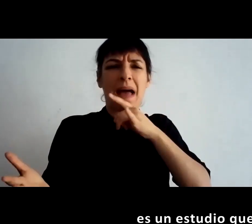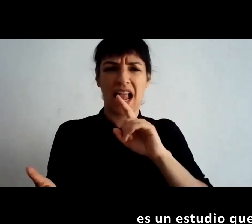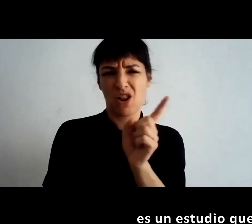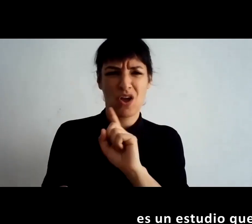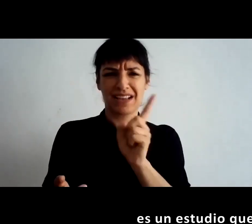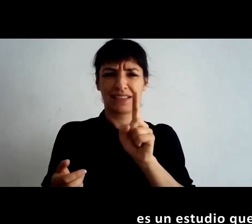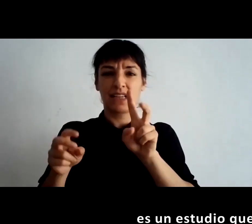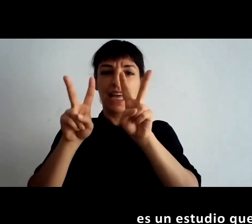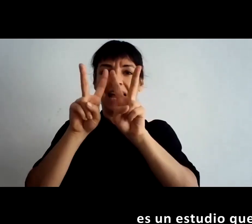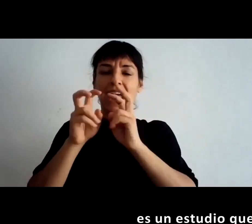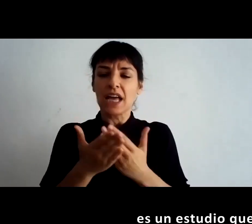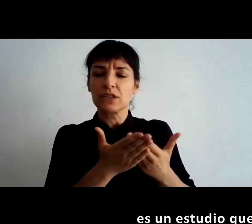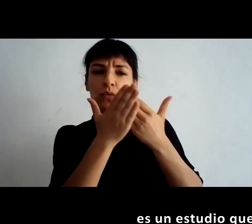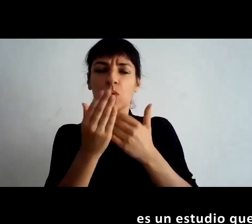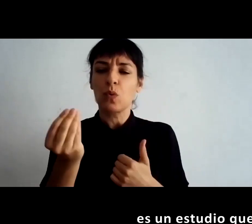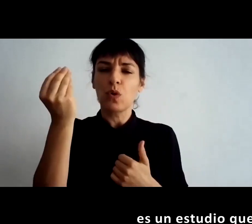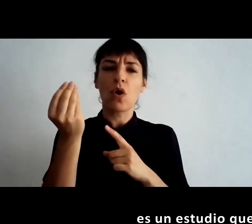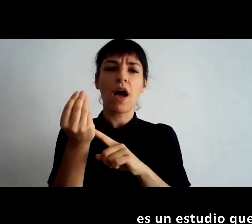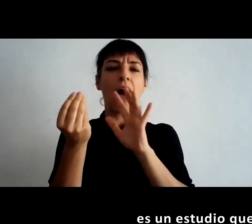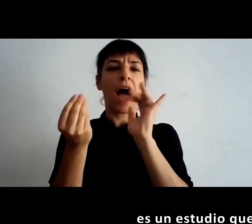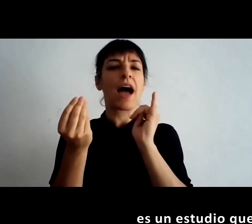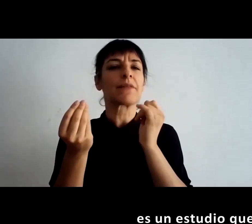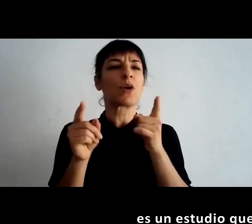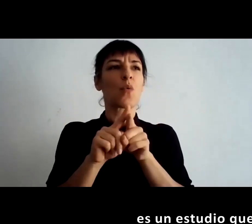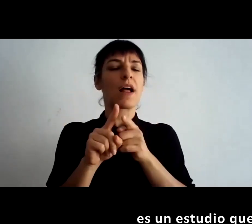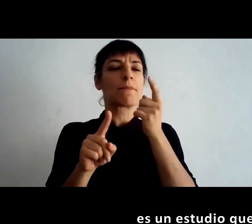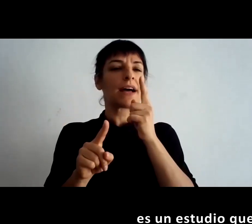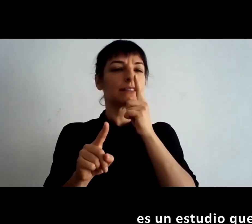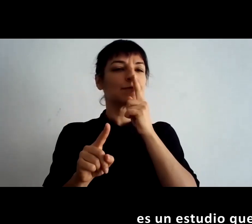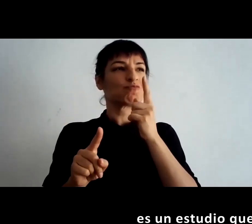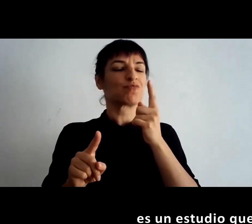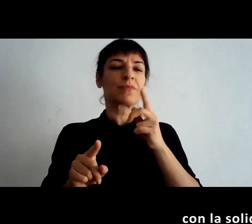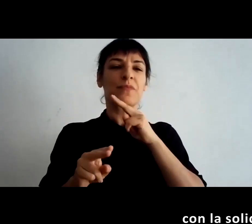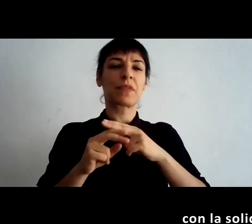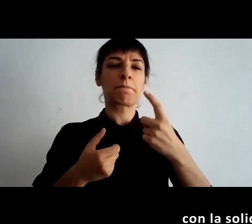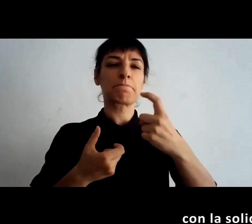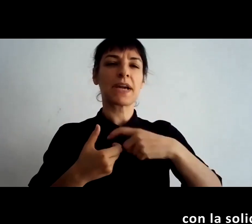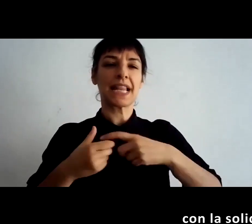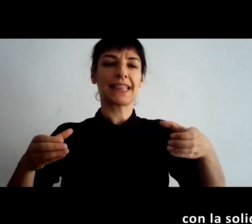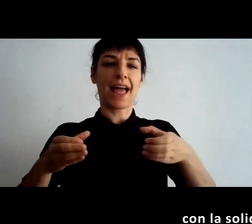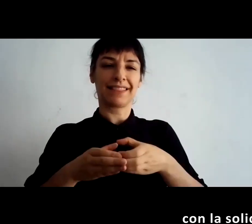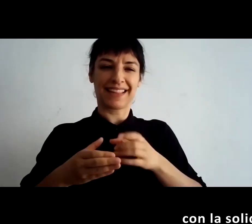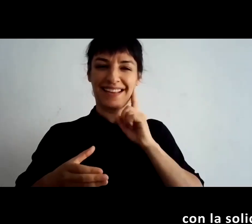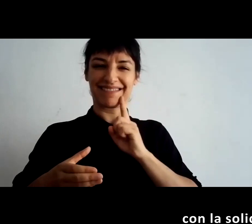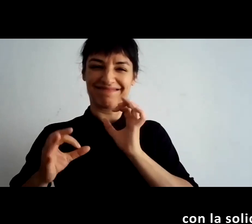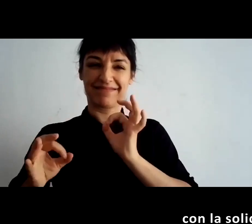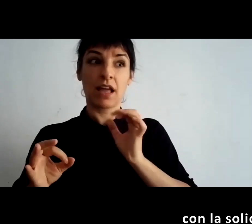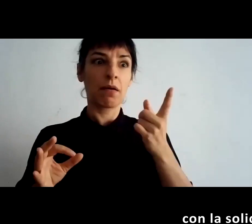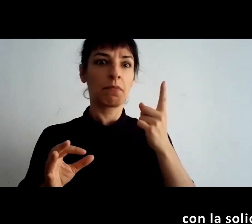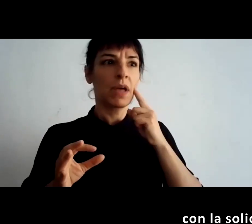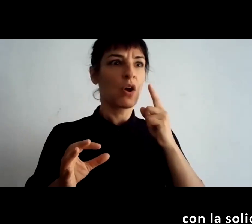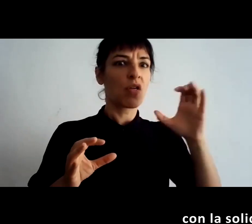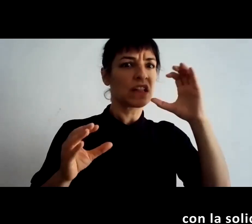estudio que también tiene una vertiente militante que no es incompatible con la solidez científica. Por tanto, tampoco nada que